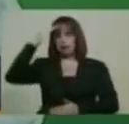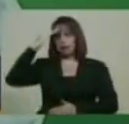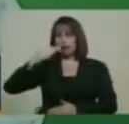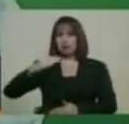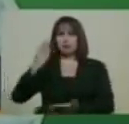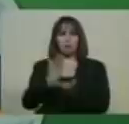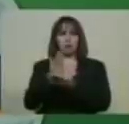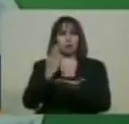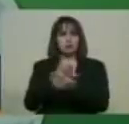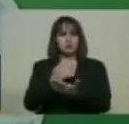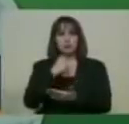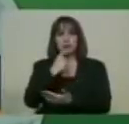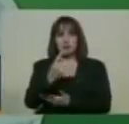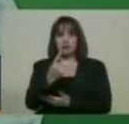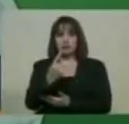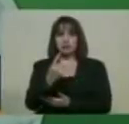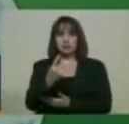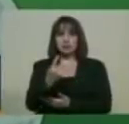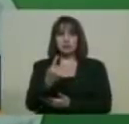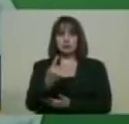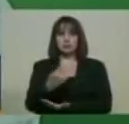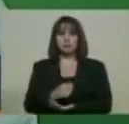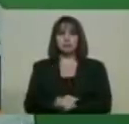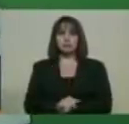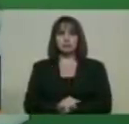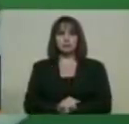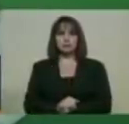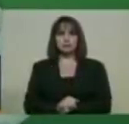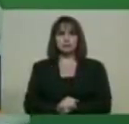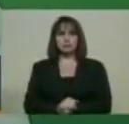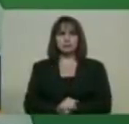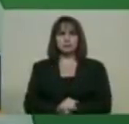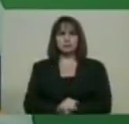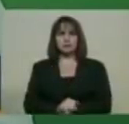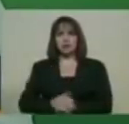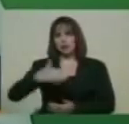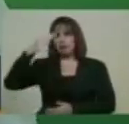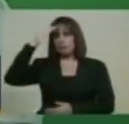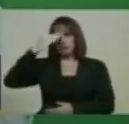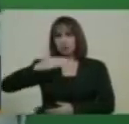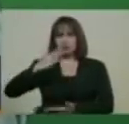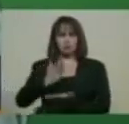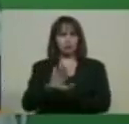cadetes por siempre, dice la consigna. Cadetes por siempre hay que ser.